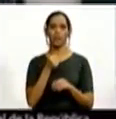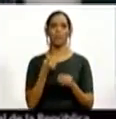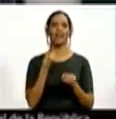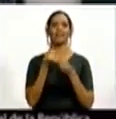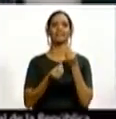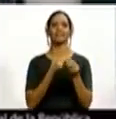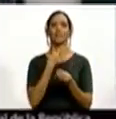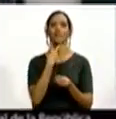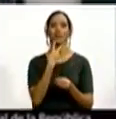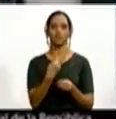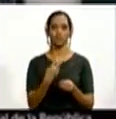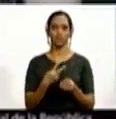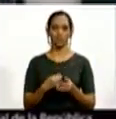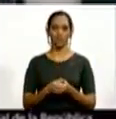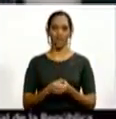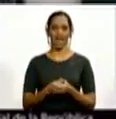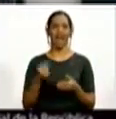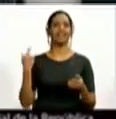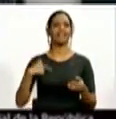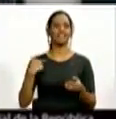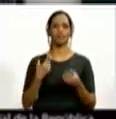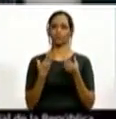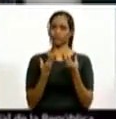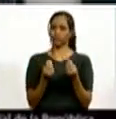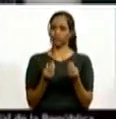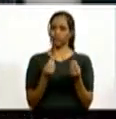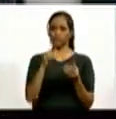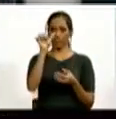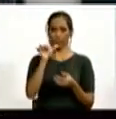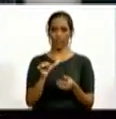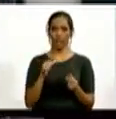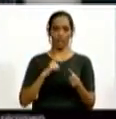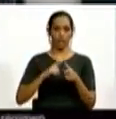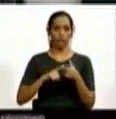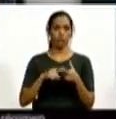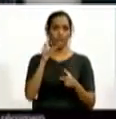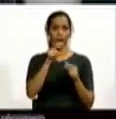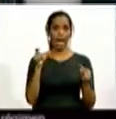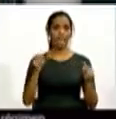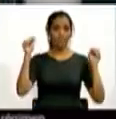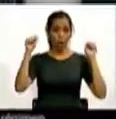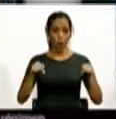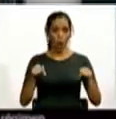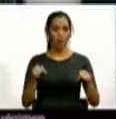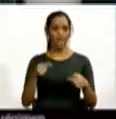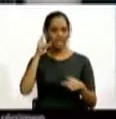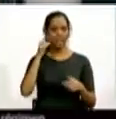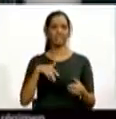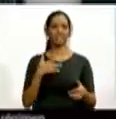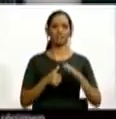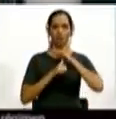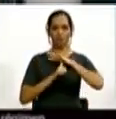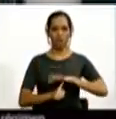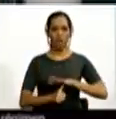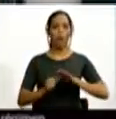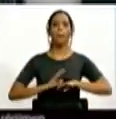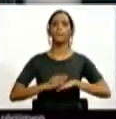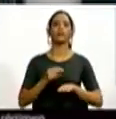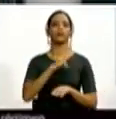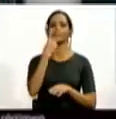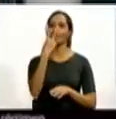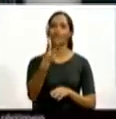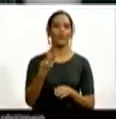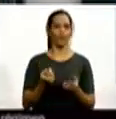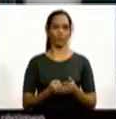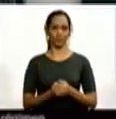voceros. Había demasiada expectativa y entonces la gente hoy en día se siente frustrada porque no vio esa